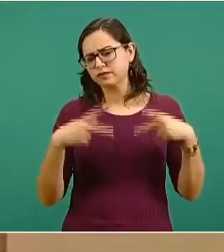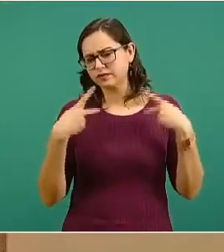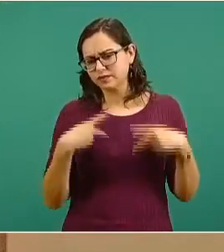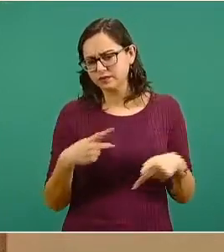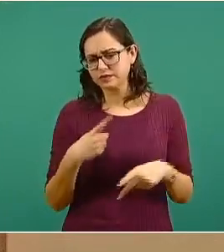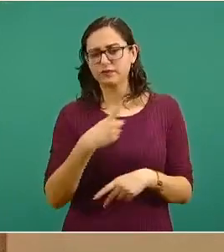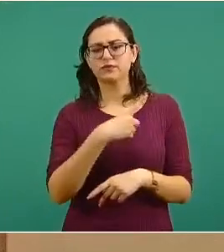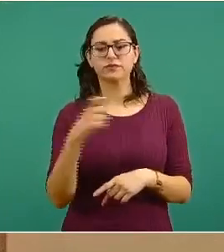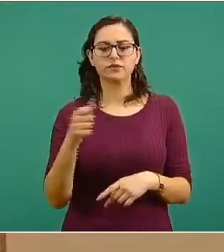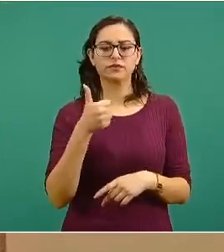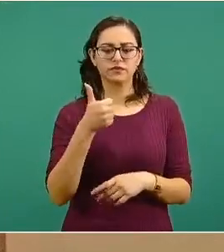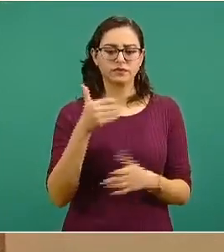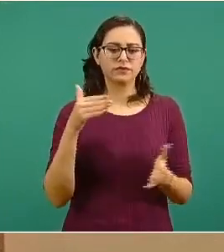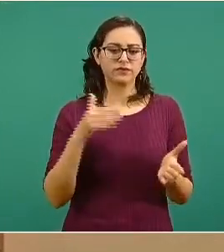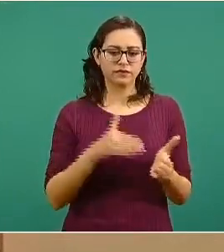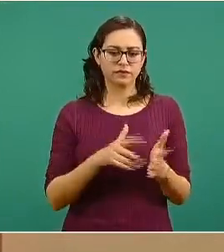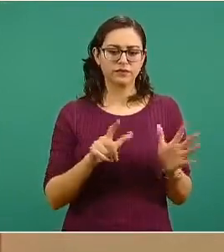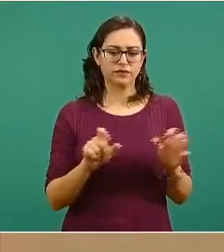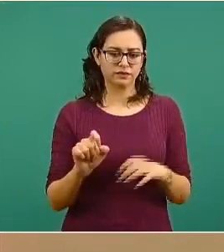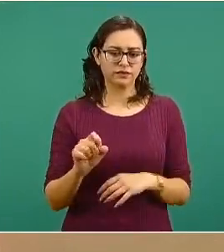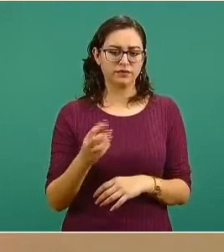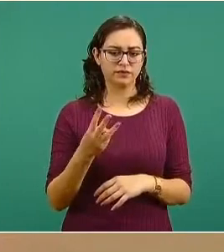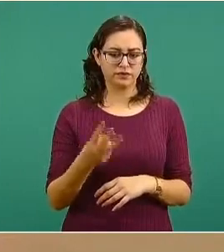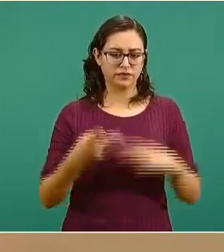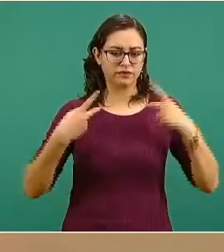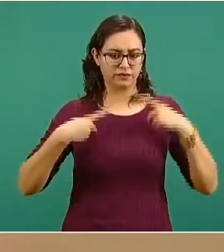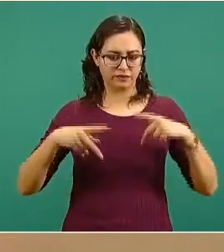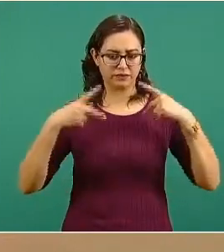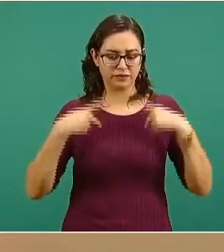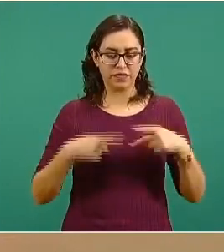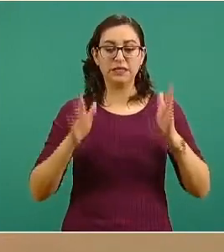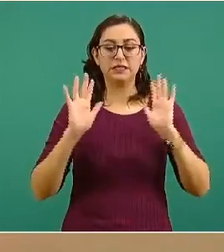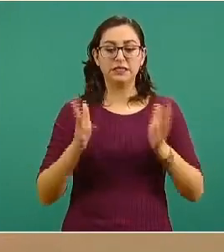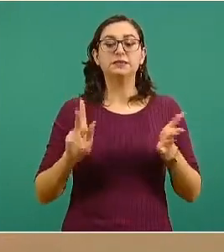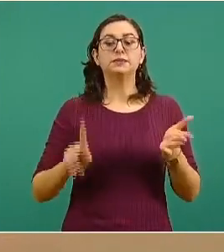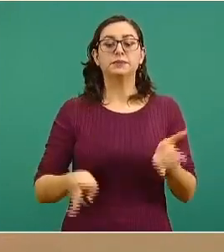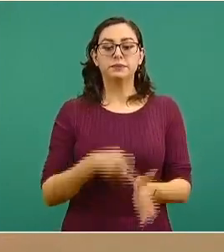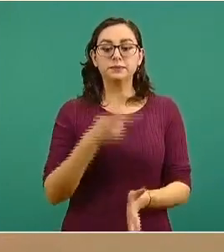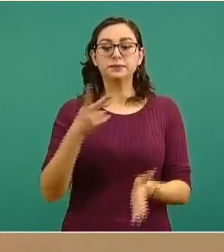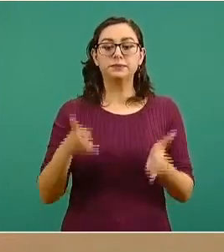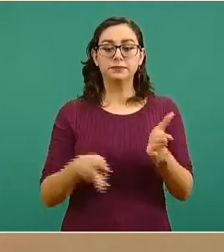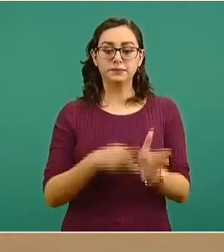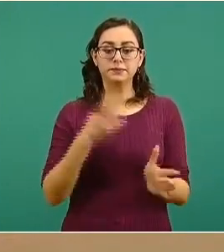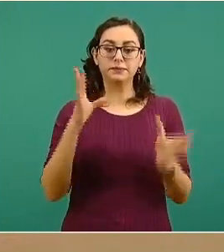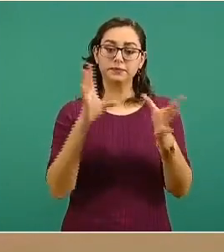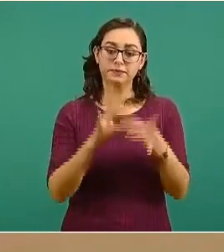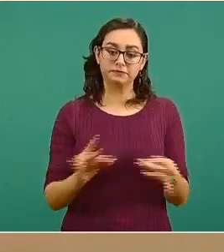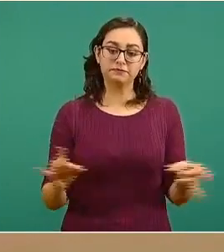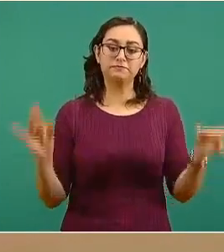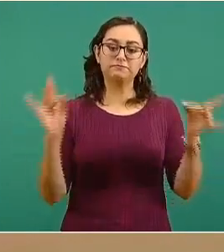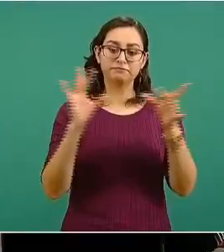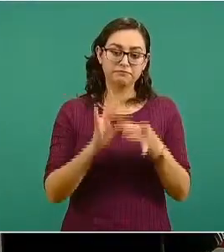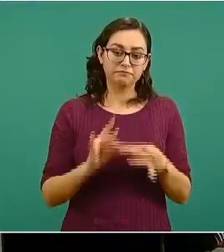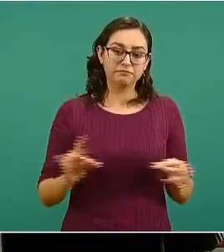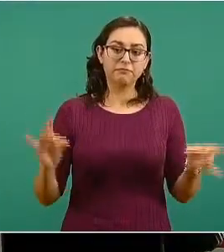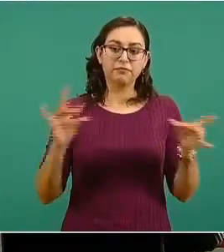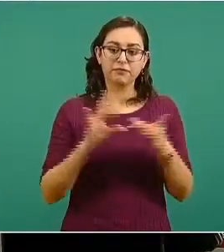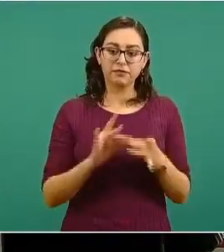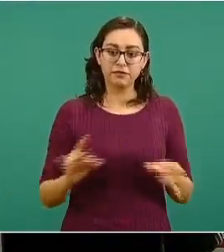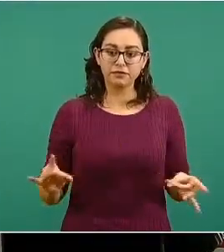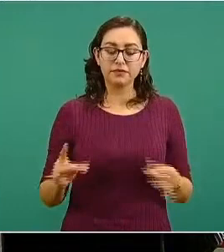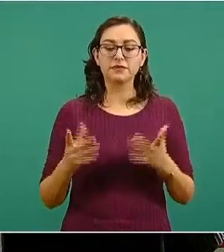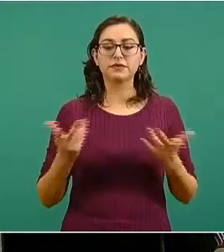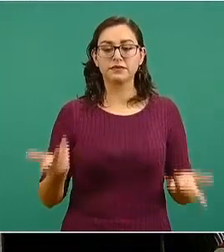106.723 personas, que como también lo hemos dicho en múltiples ocasiones a lo largo de las últimas semanas, es un número